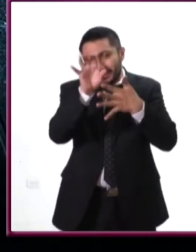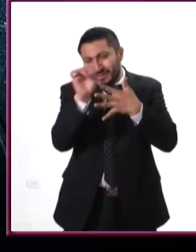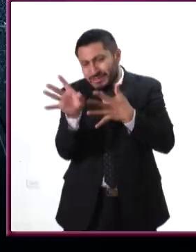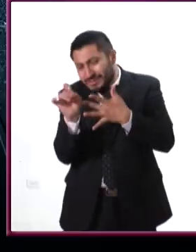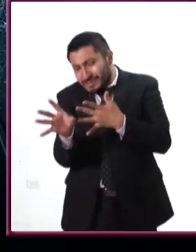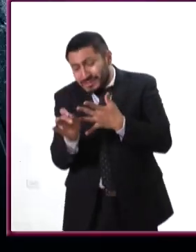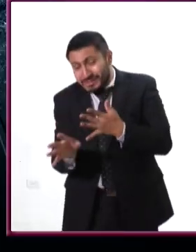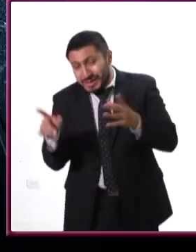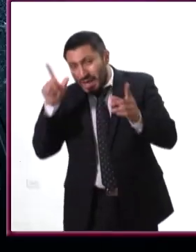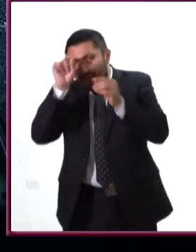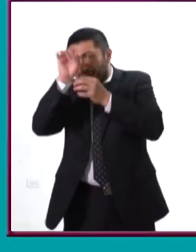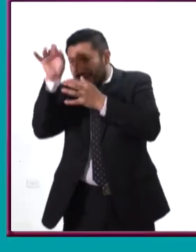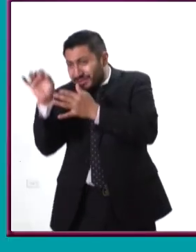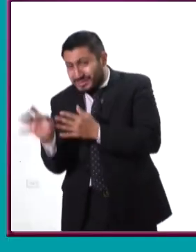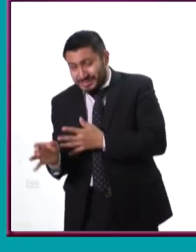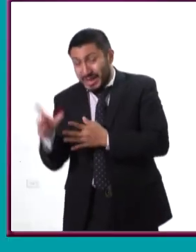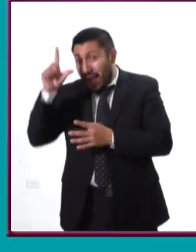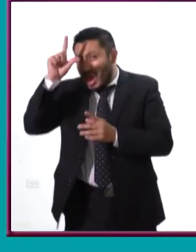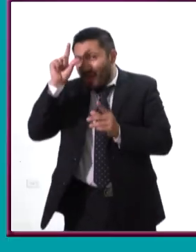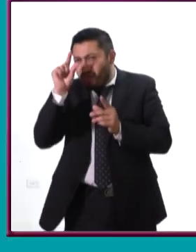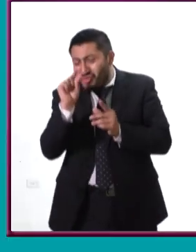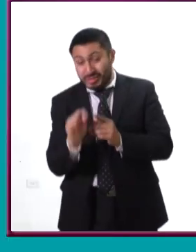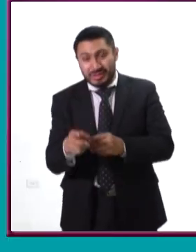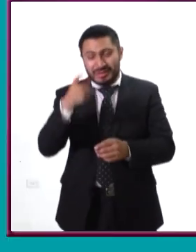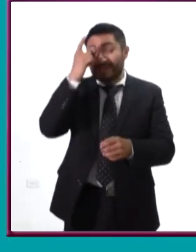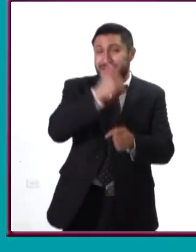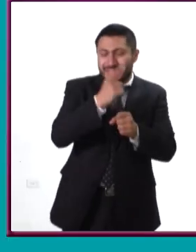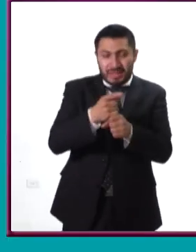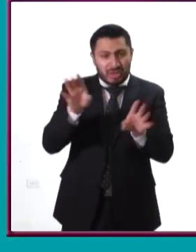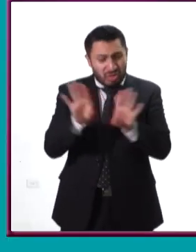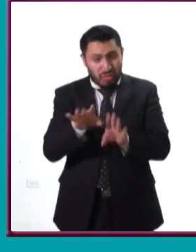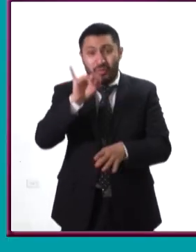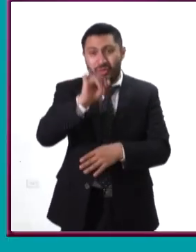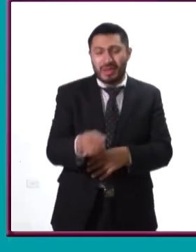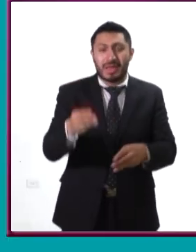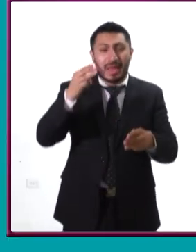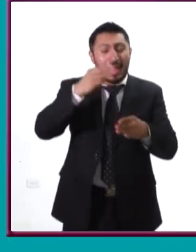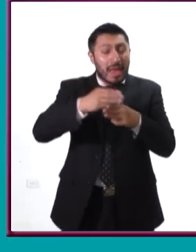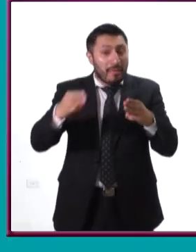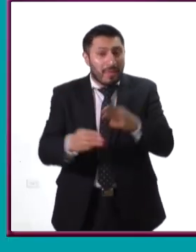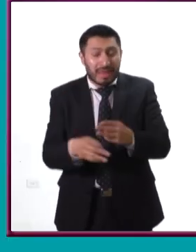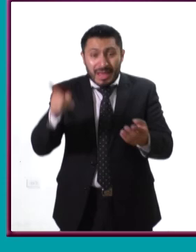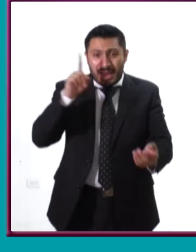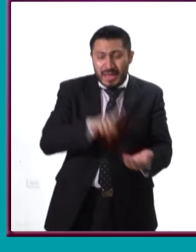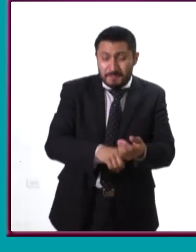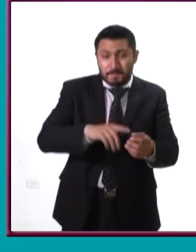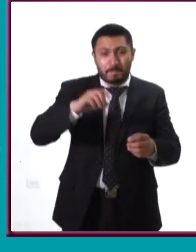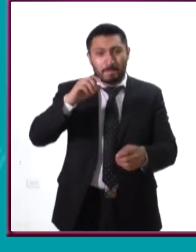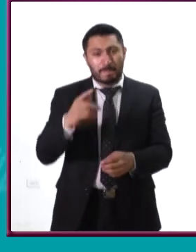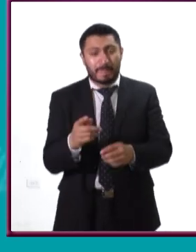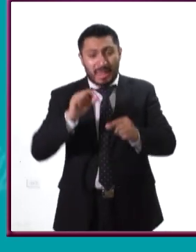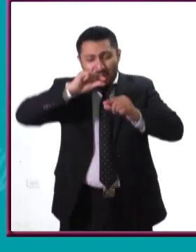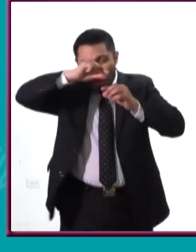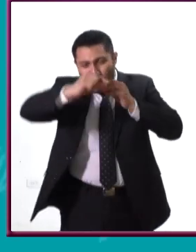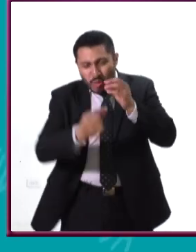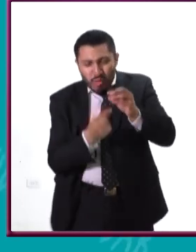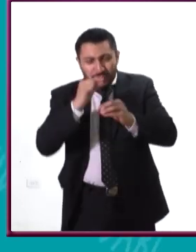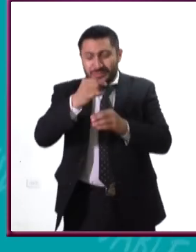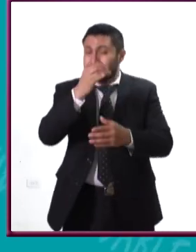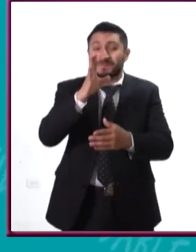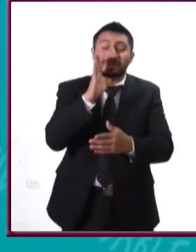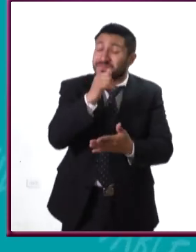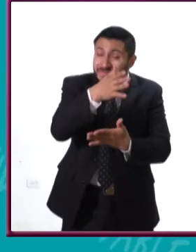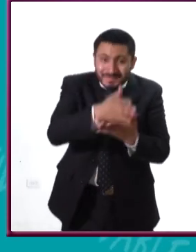necesitaba postular la existencia del átomo para decir que, en efecto, la materia está formada por partículas